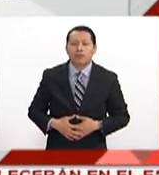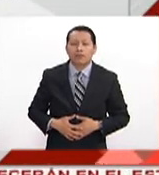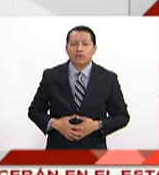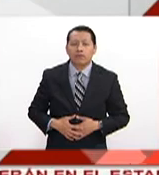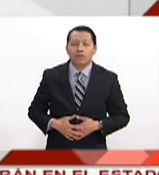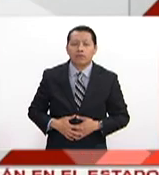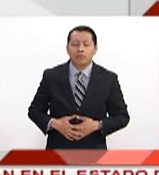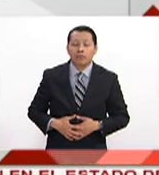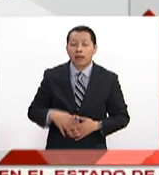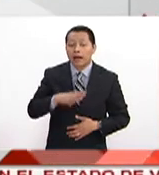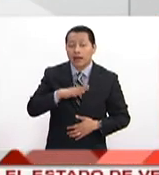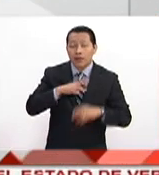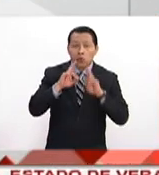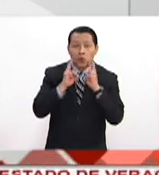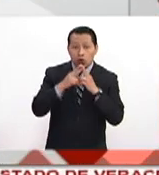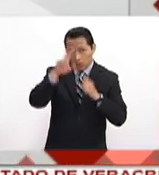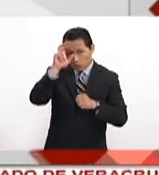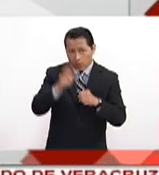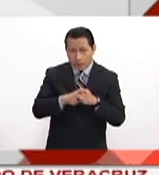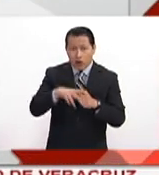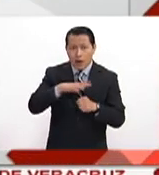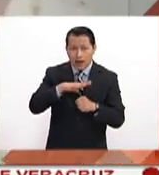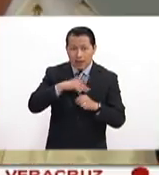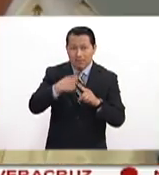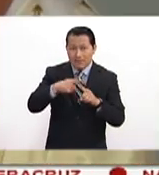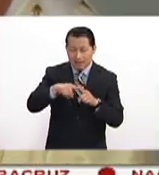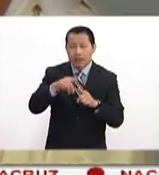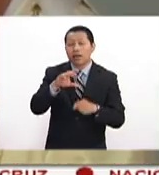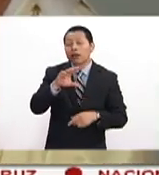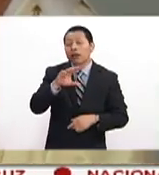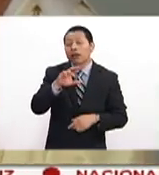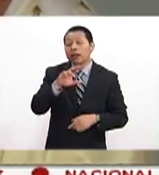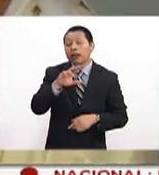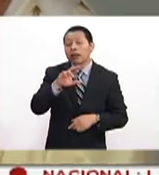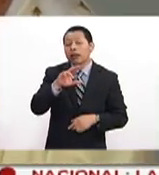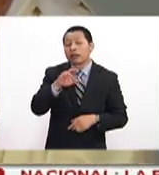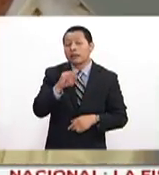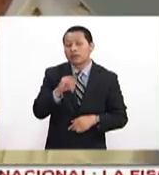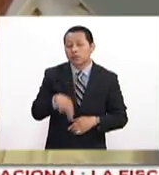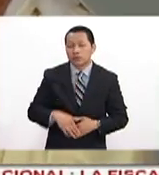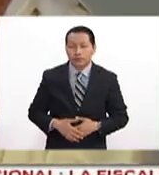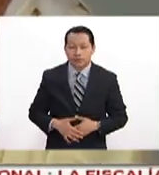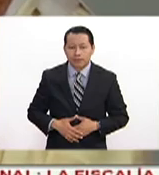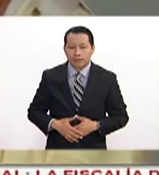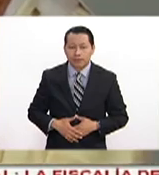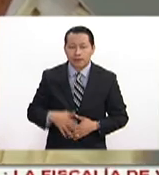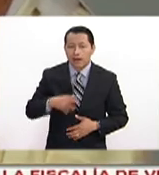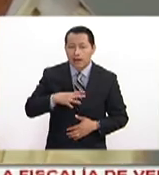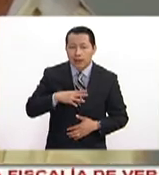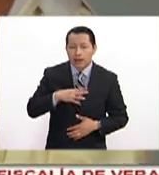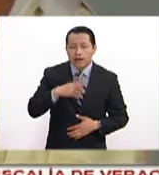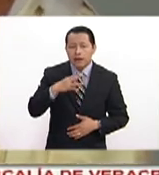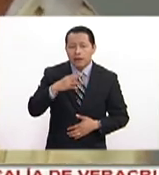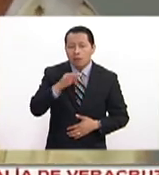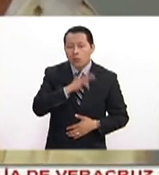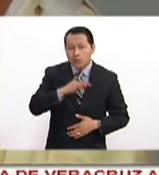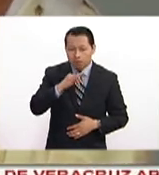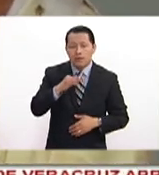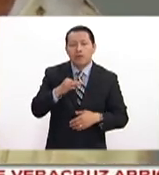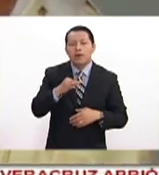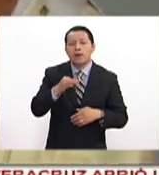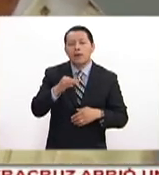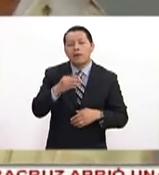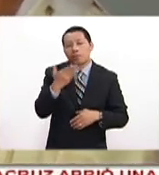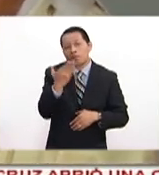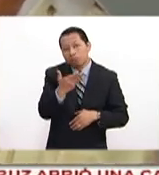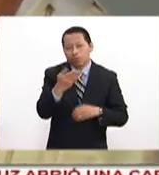Bueno, en la Unión Europea, el comisario de ayuda humanitaria, Christos. Mi oración por los que han perdido la vida y también por